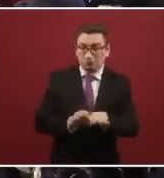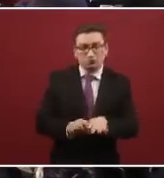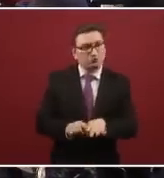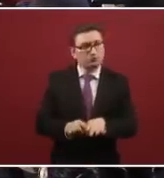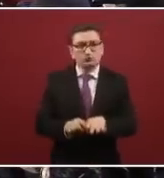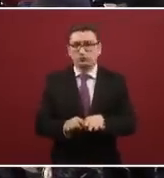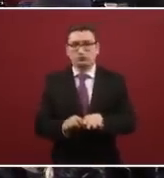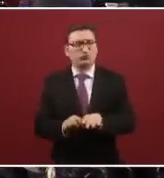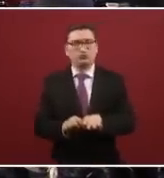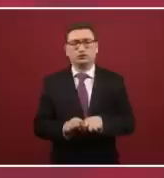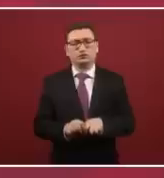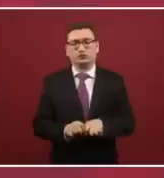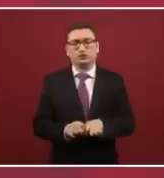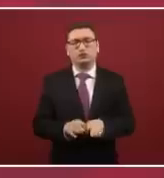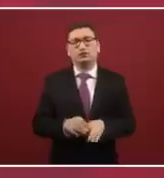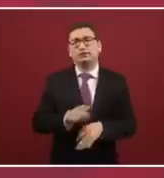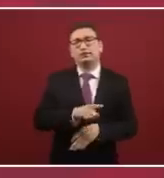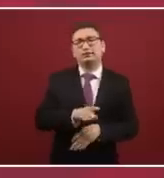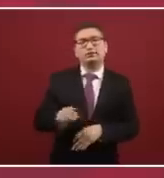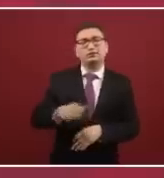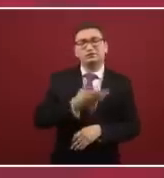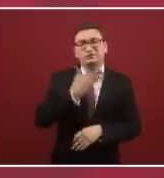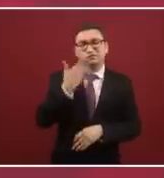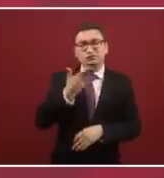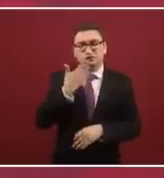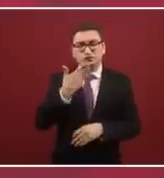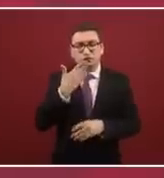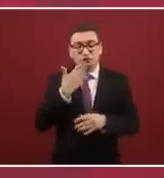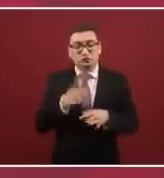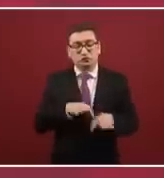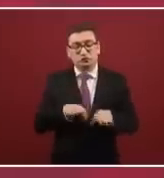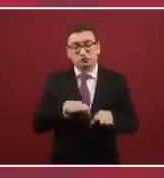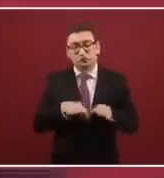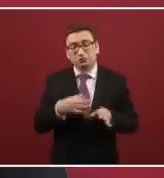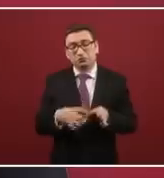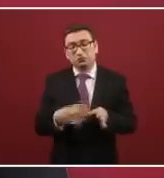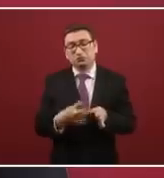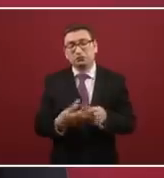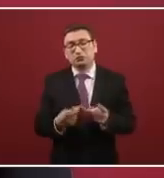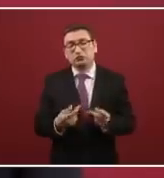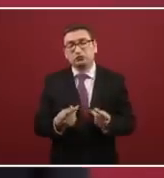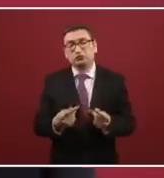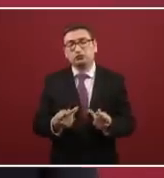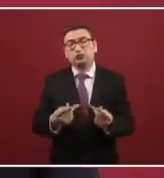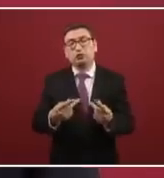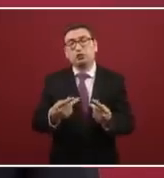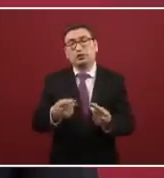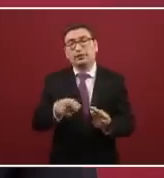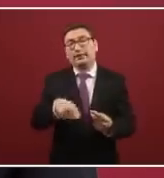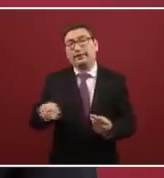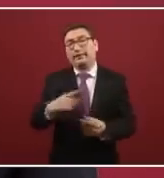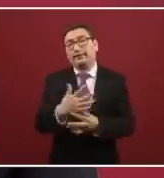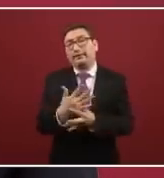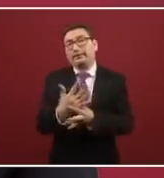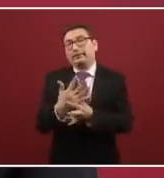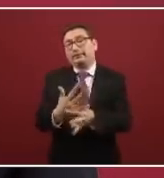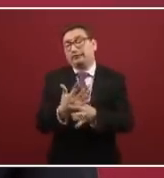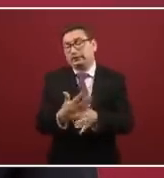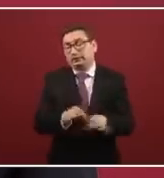Lo más importante era la eficiencia o la supuesta eficiencia.